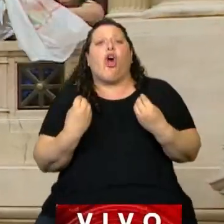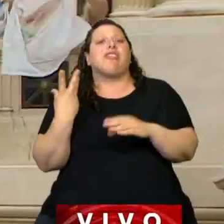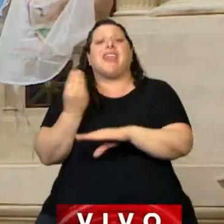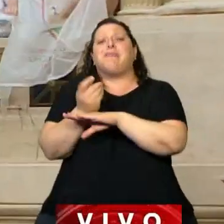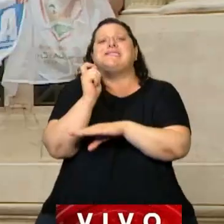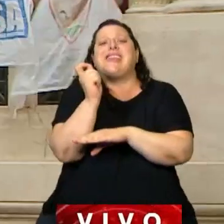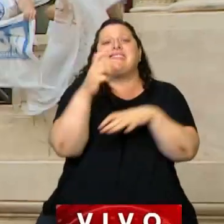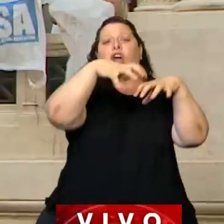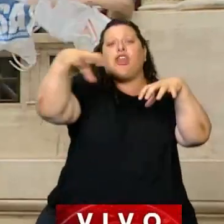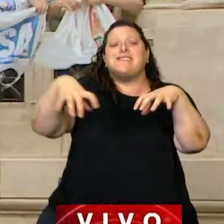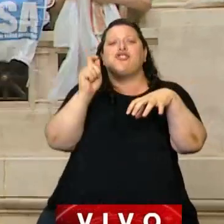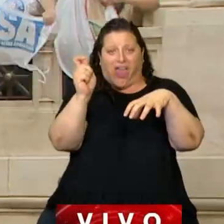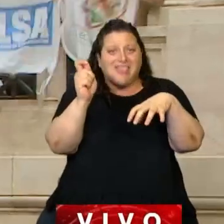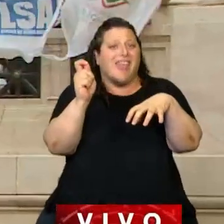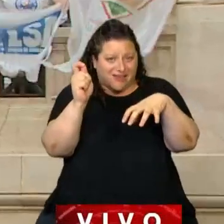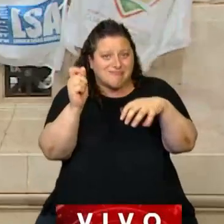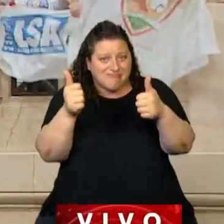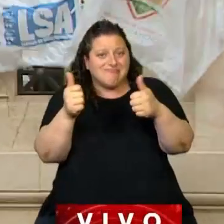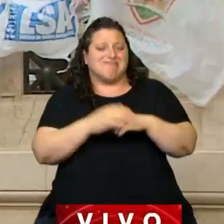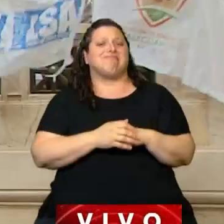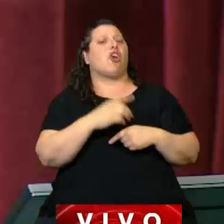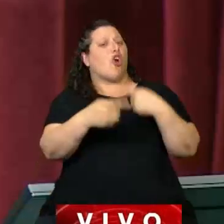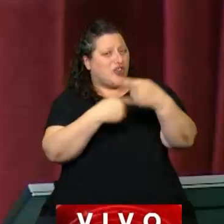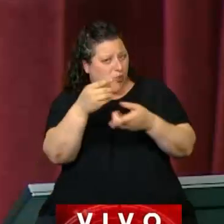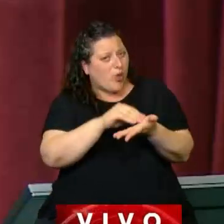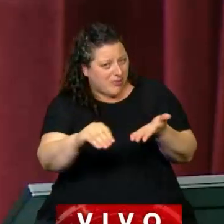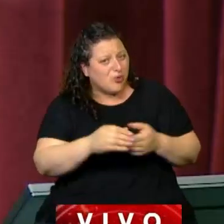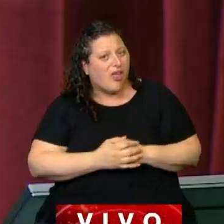organizaciones representan. Continúe, diputado.